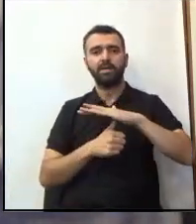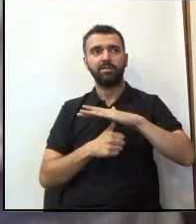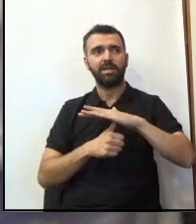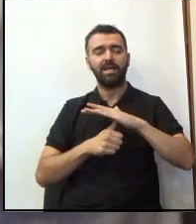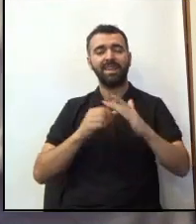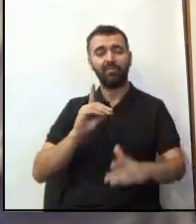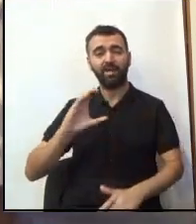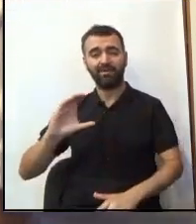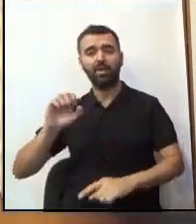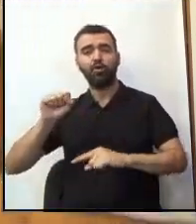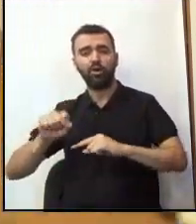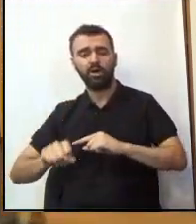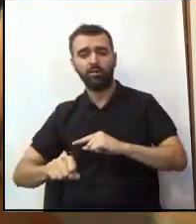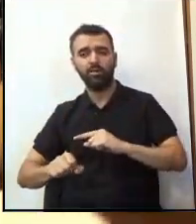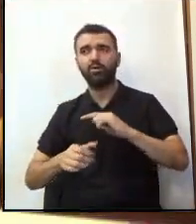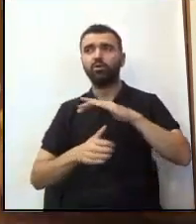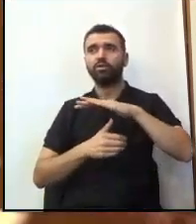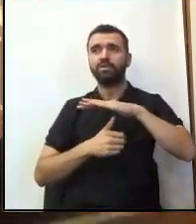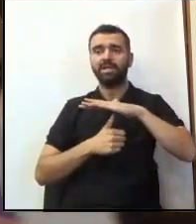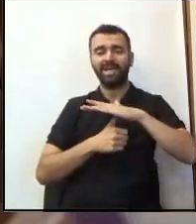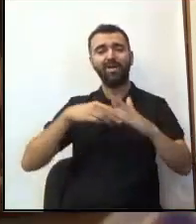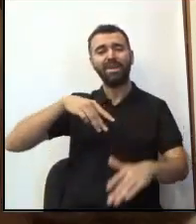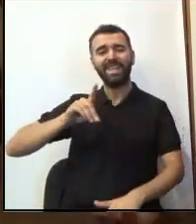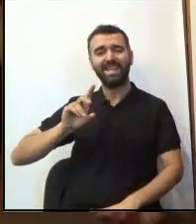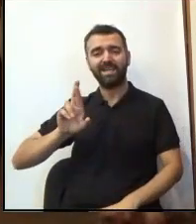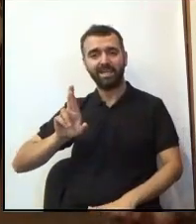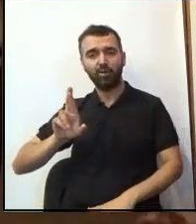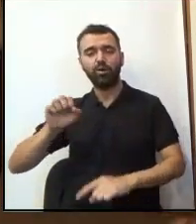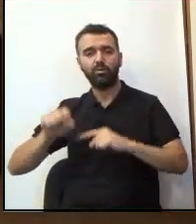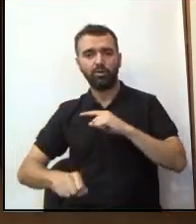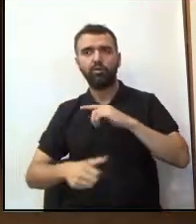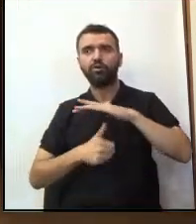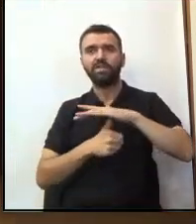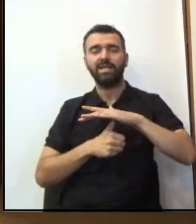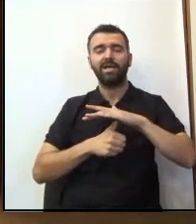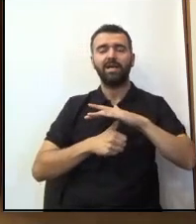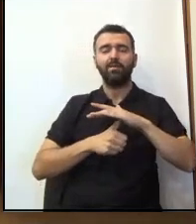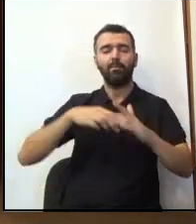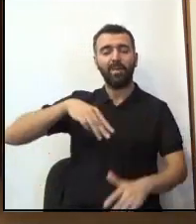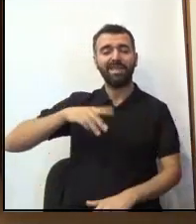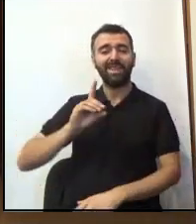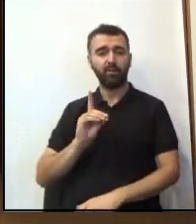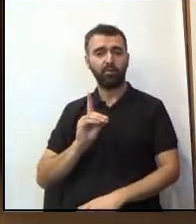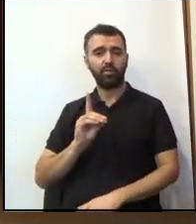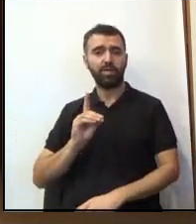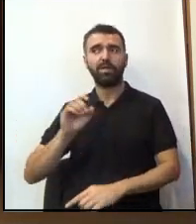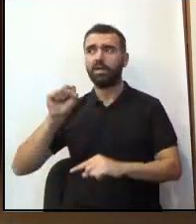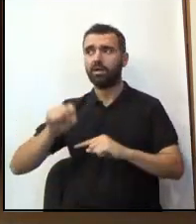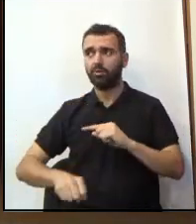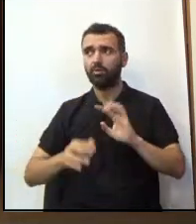Apruebo. Concejala del Río. Apruebo. Concejala de Cubier. Apruebo,